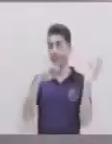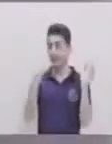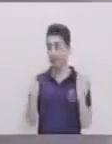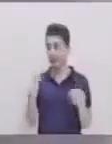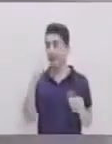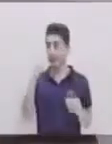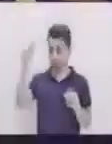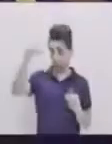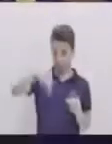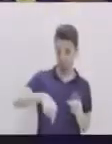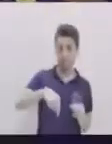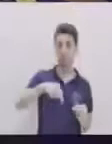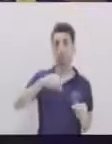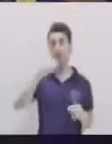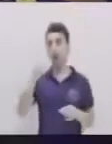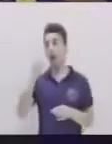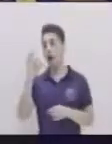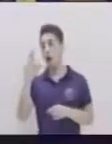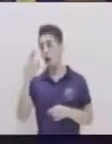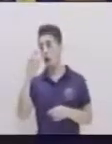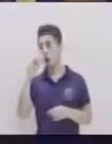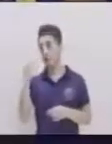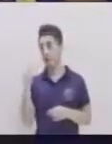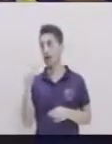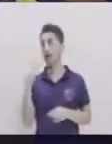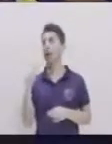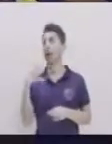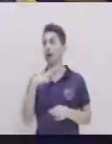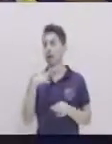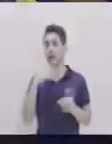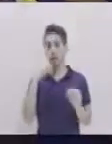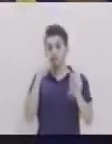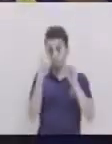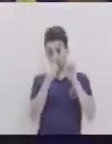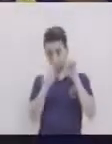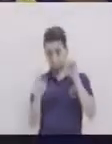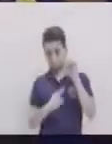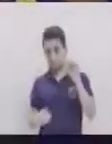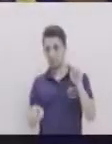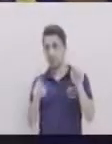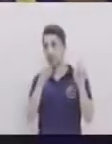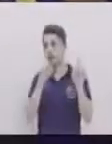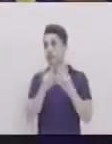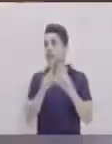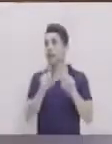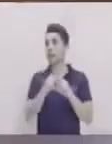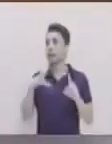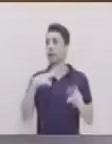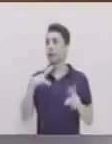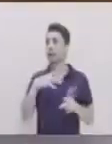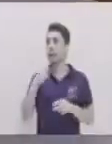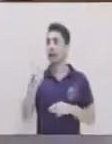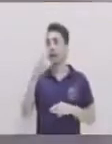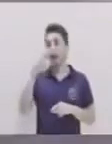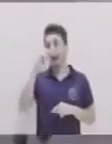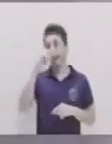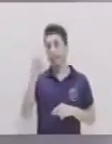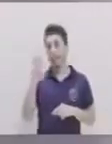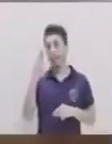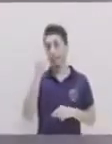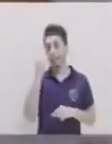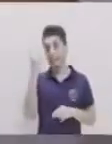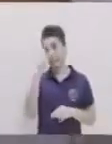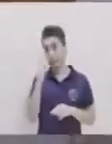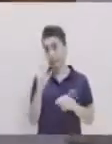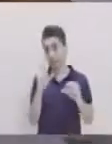cava inferior y la aorta también en la parte de abajo. Y estas venas y arterias que ves aquí afuera son las arterias